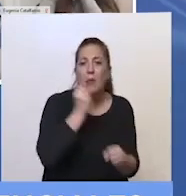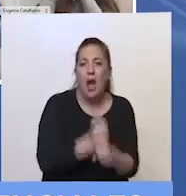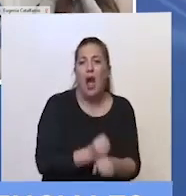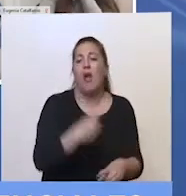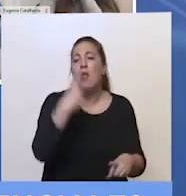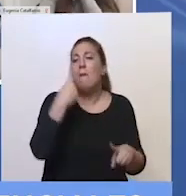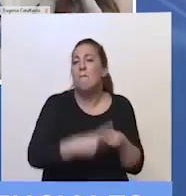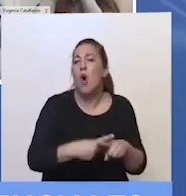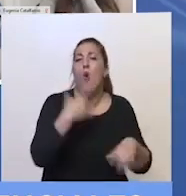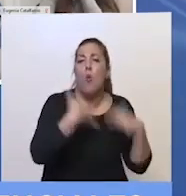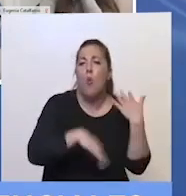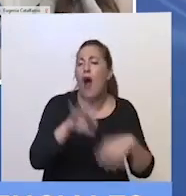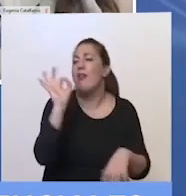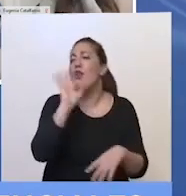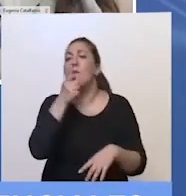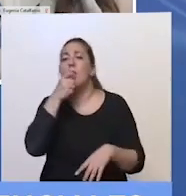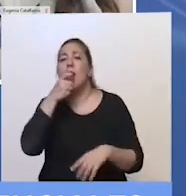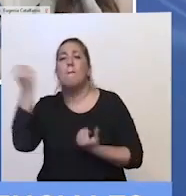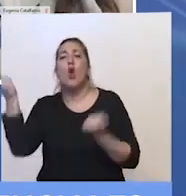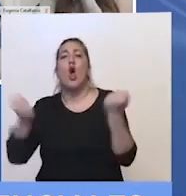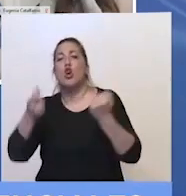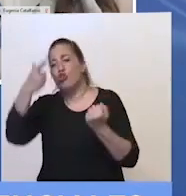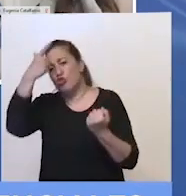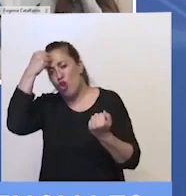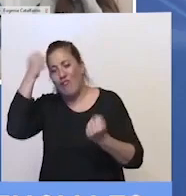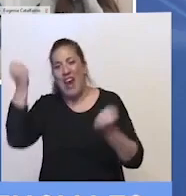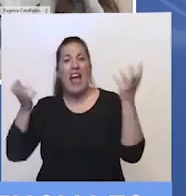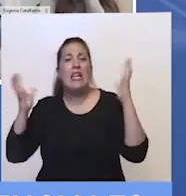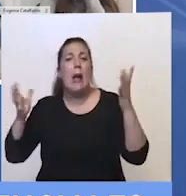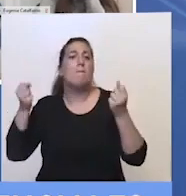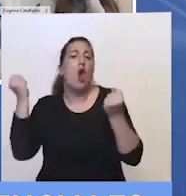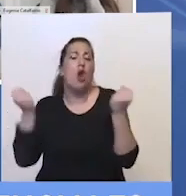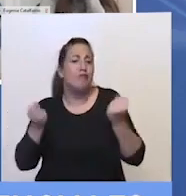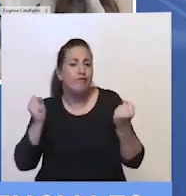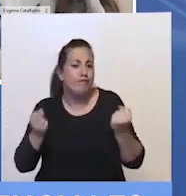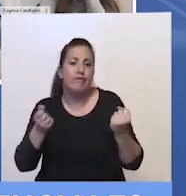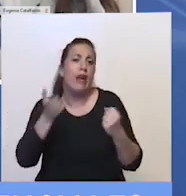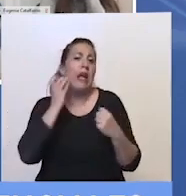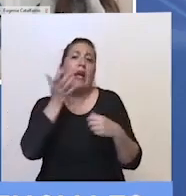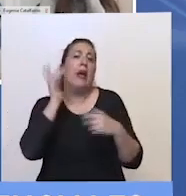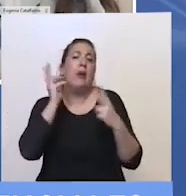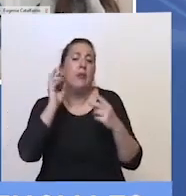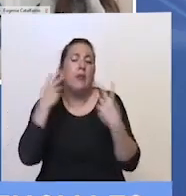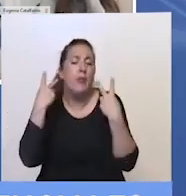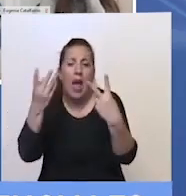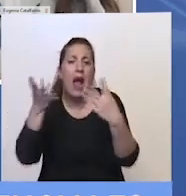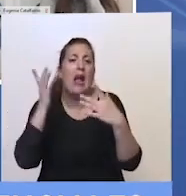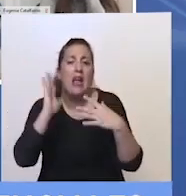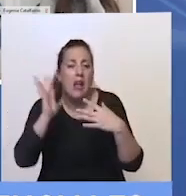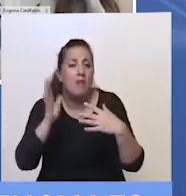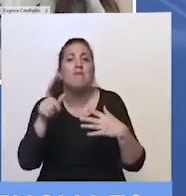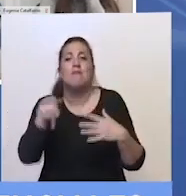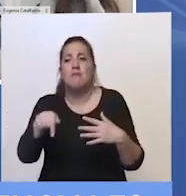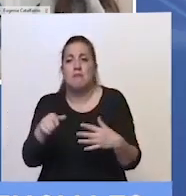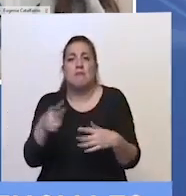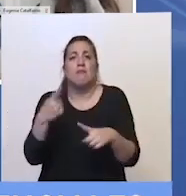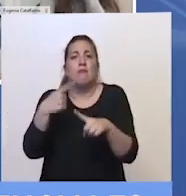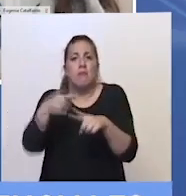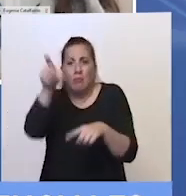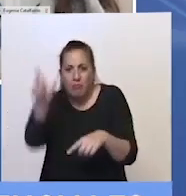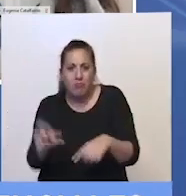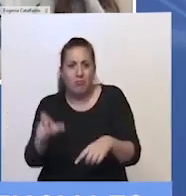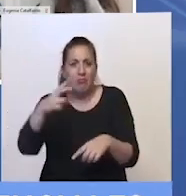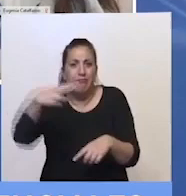kilómetros recorridos, un camionero que conozco muy bien ese gremio y esa actividad, no sean pasibles de un mayor impuesto a las